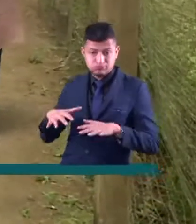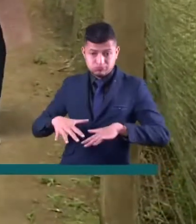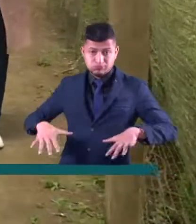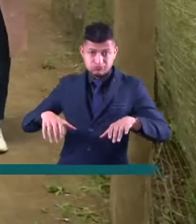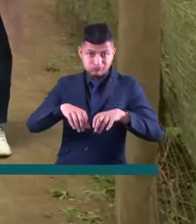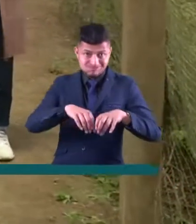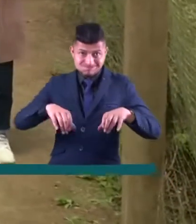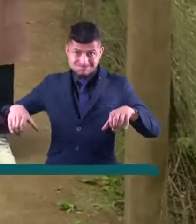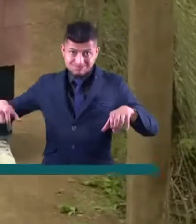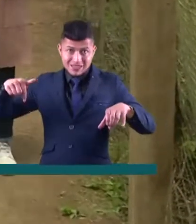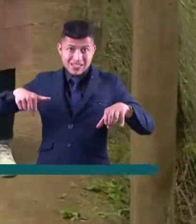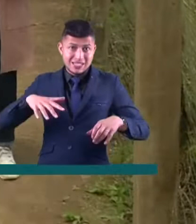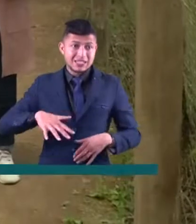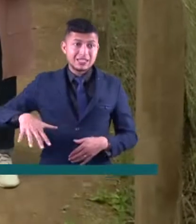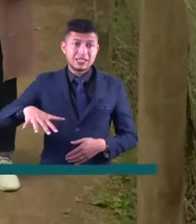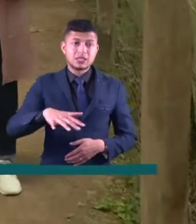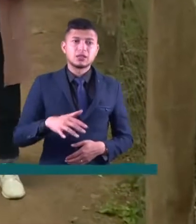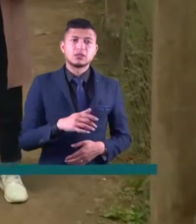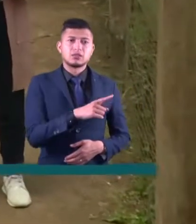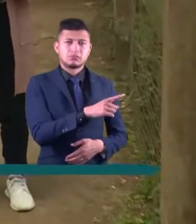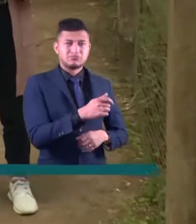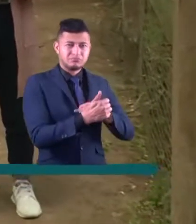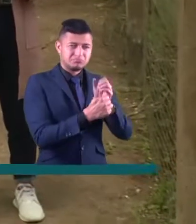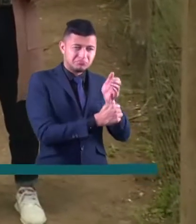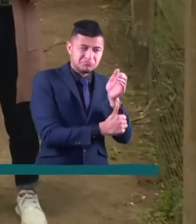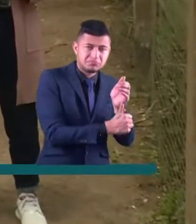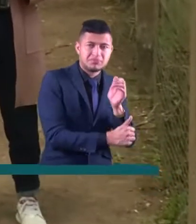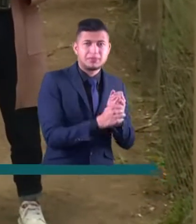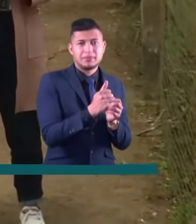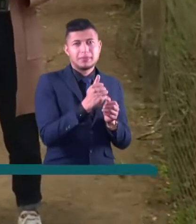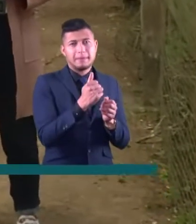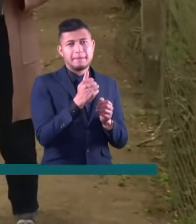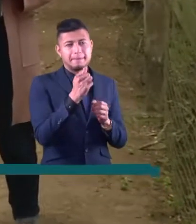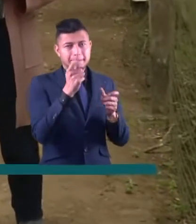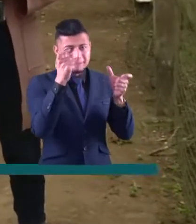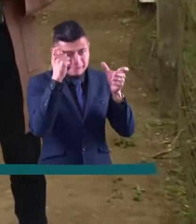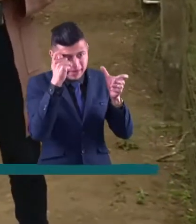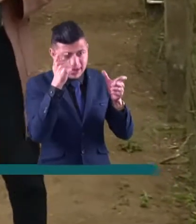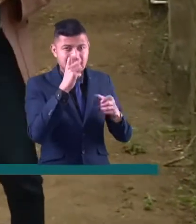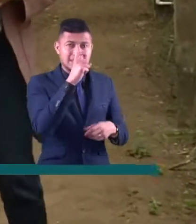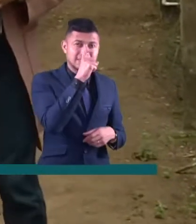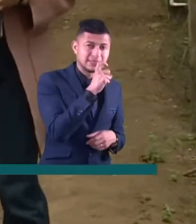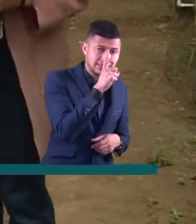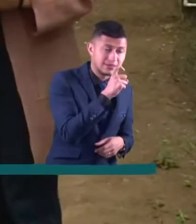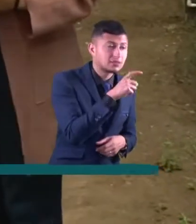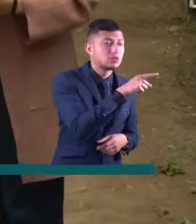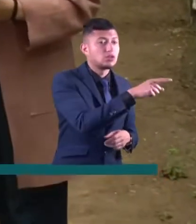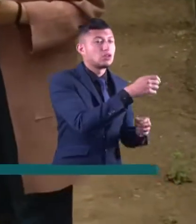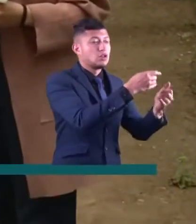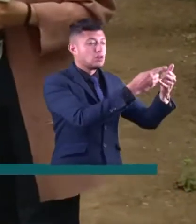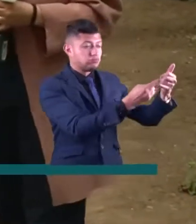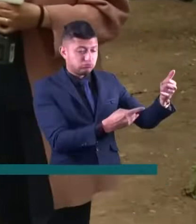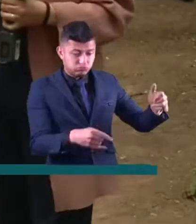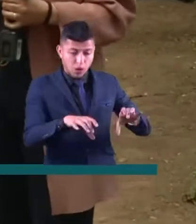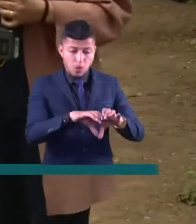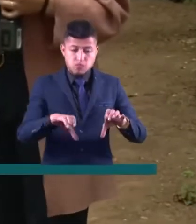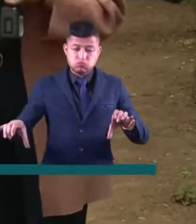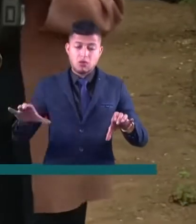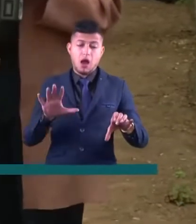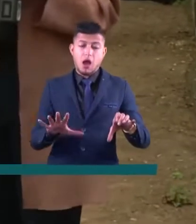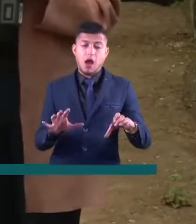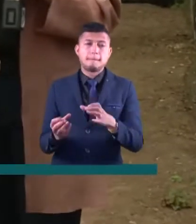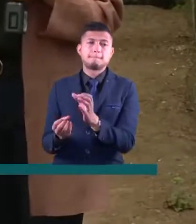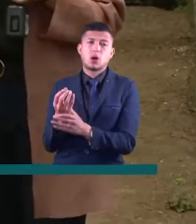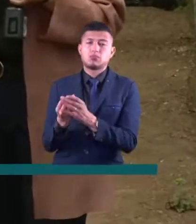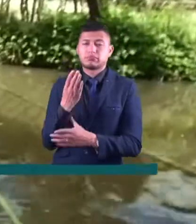nos encontramos en un biodigestor taiwanés en el que los desechos de animales como vacas o cerdos bajan y a través de este tubo se fermentan